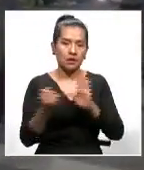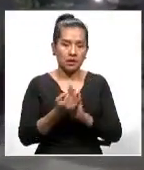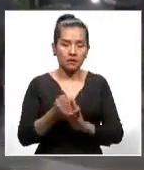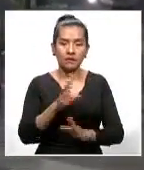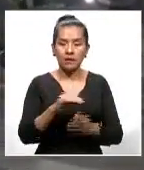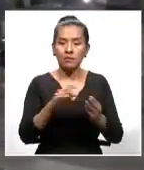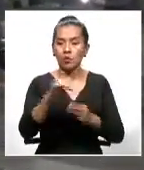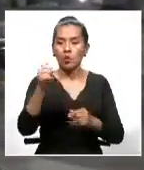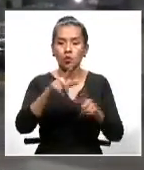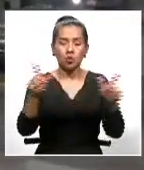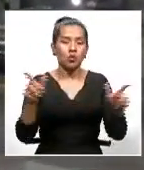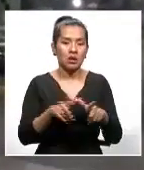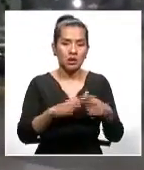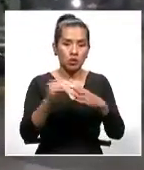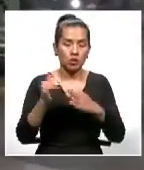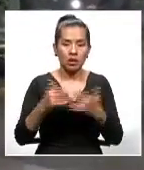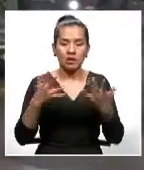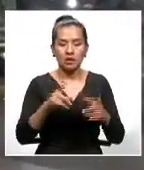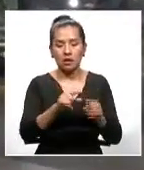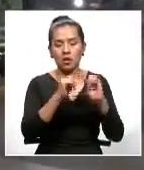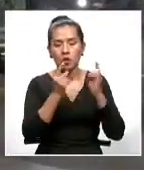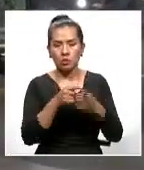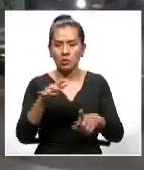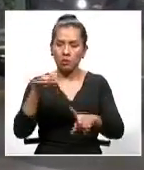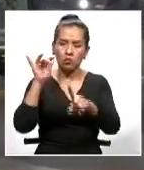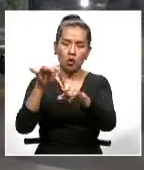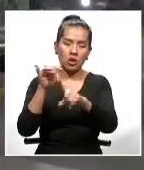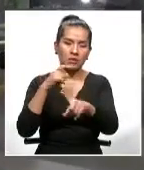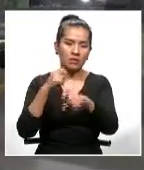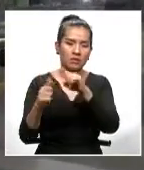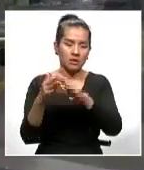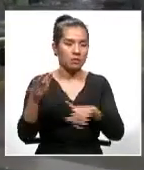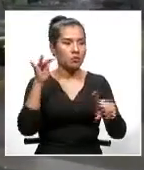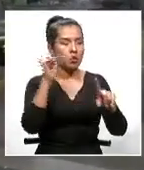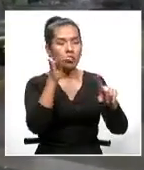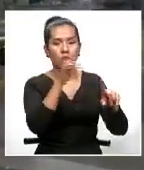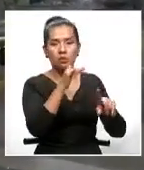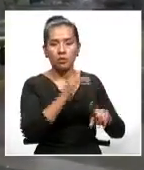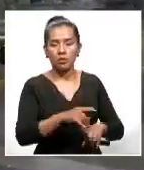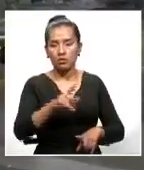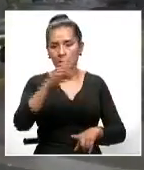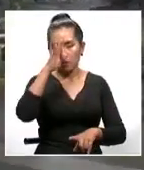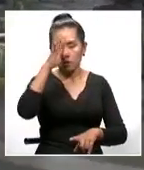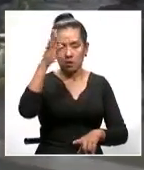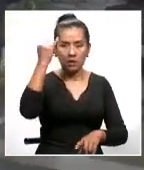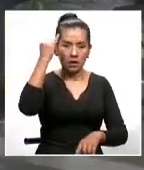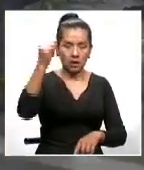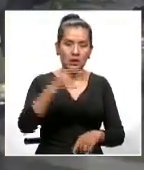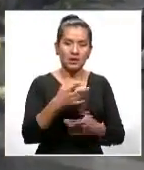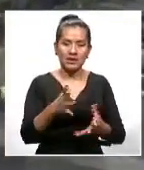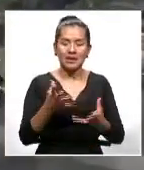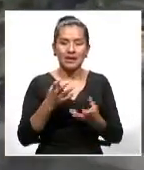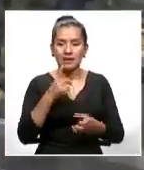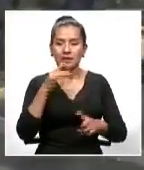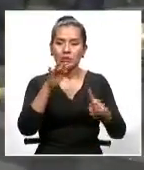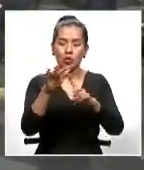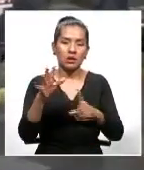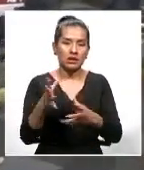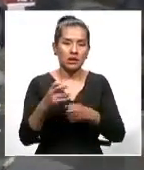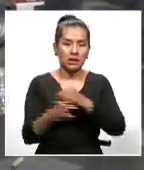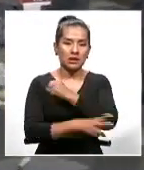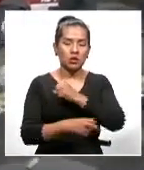de la ciudad, sabemos que estos grupos violentos han tomado la iniciativa en todo caso de ir a violentar, a saquear